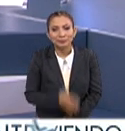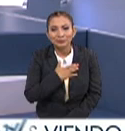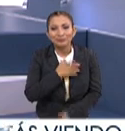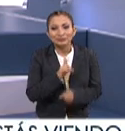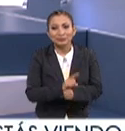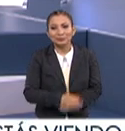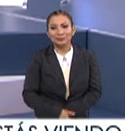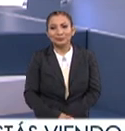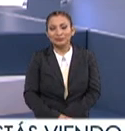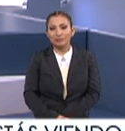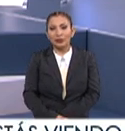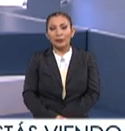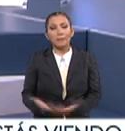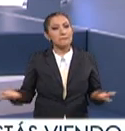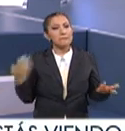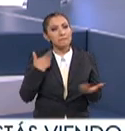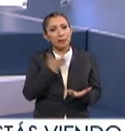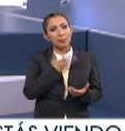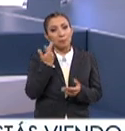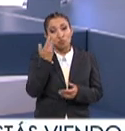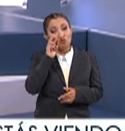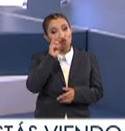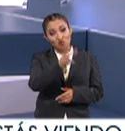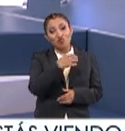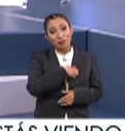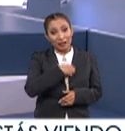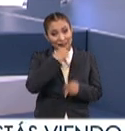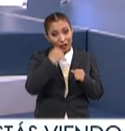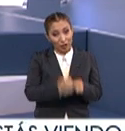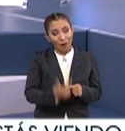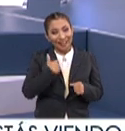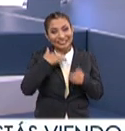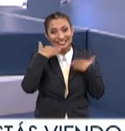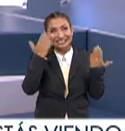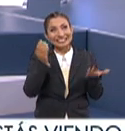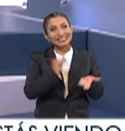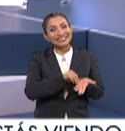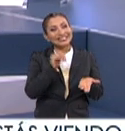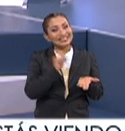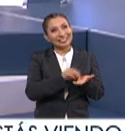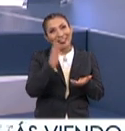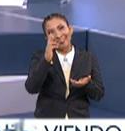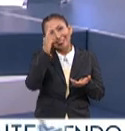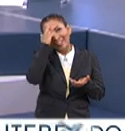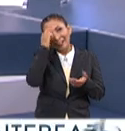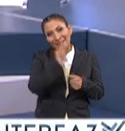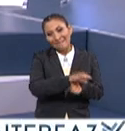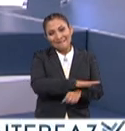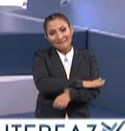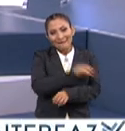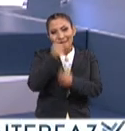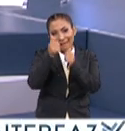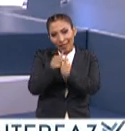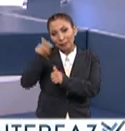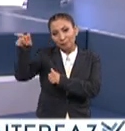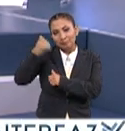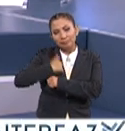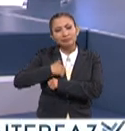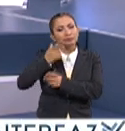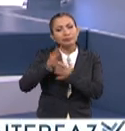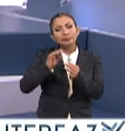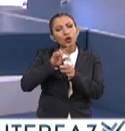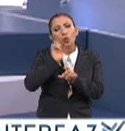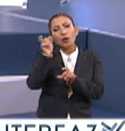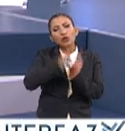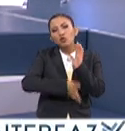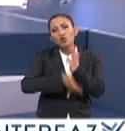Buenos días. Pues te vemos muy contenta, seguramente no se te ha quitado todavía la emoción de haber estado allá en Canadá. Platícanos,